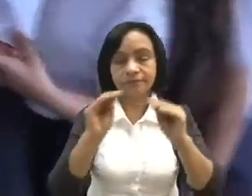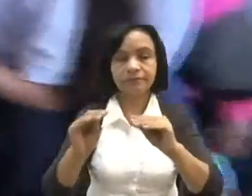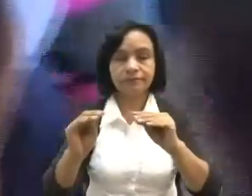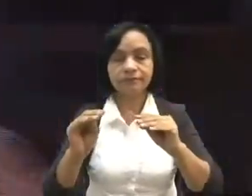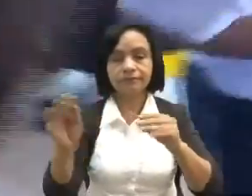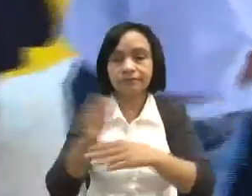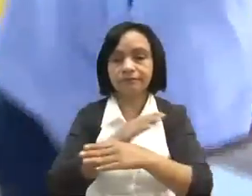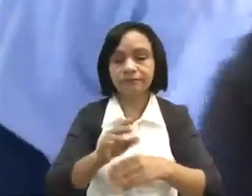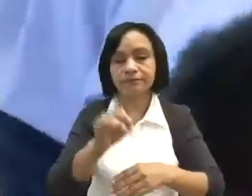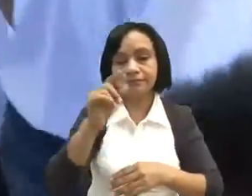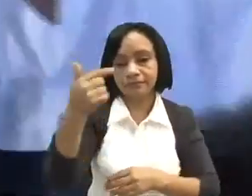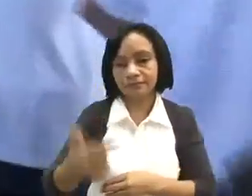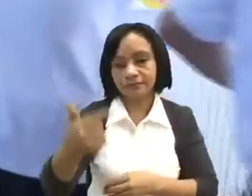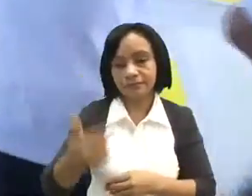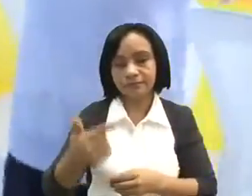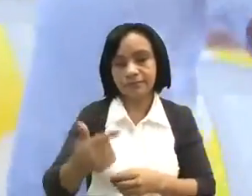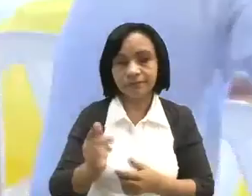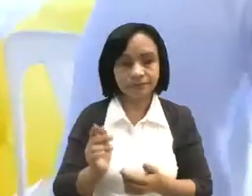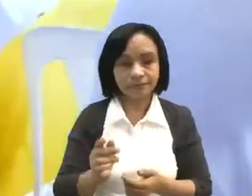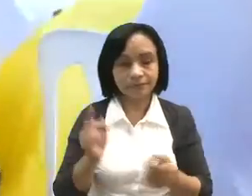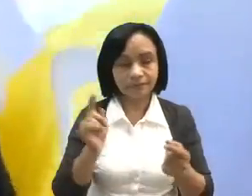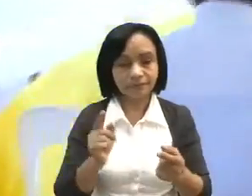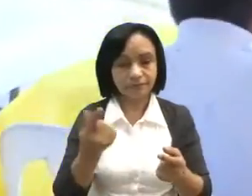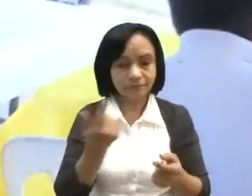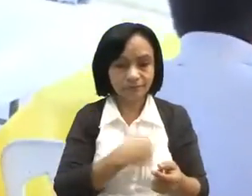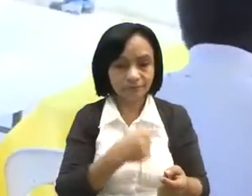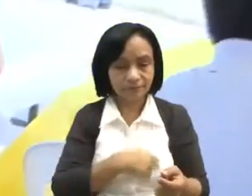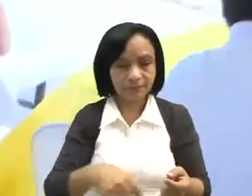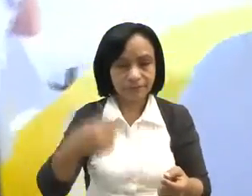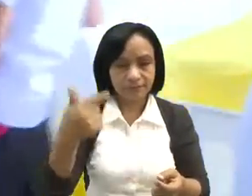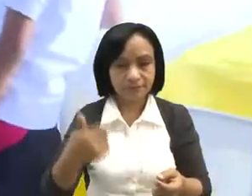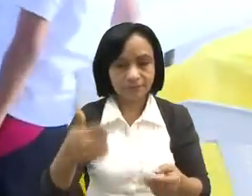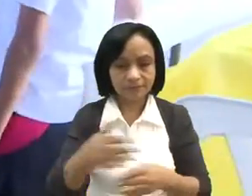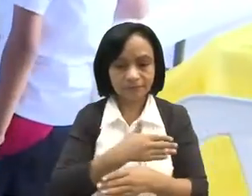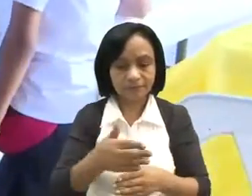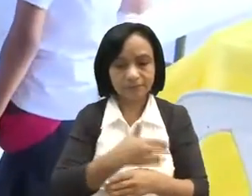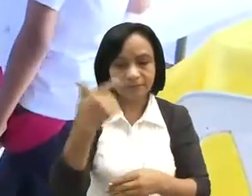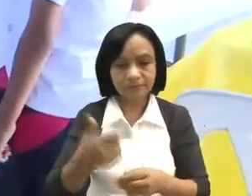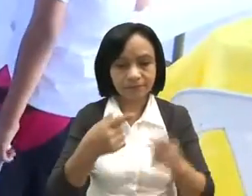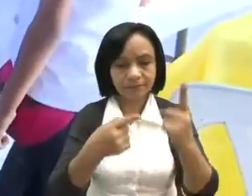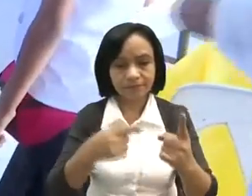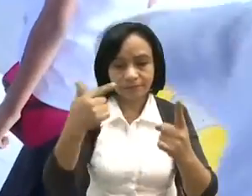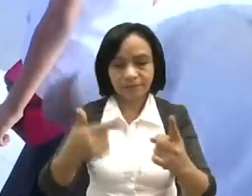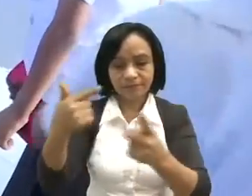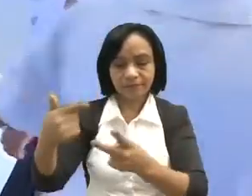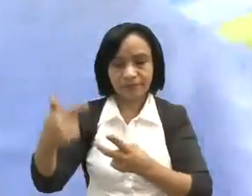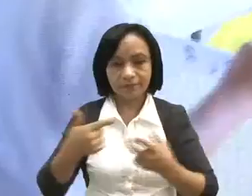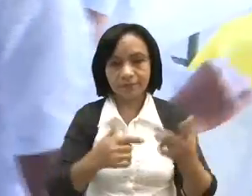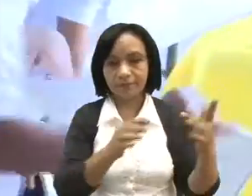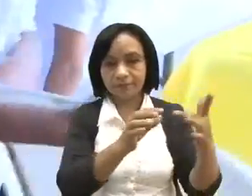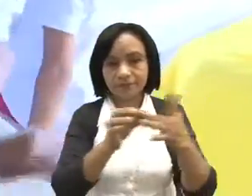educación multigrado, porque no existe la escuela multigrado, lo que existe es el grado multigrado. Entonces tenés que tener una